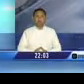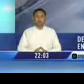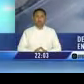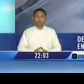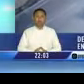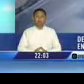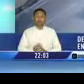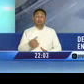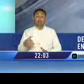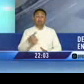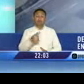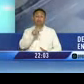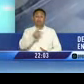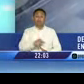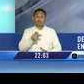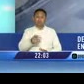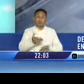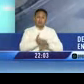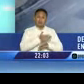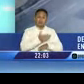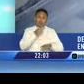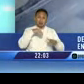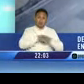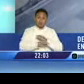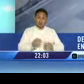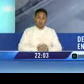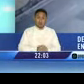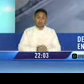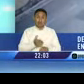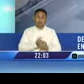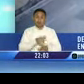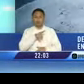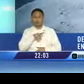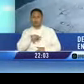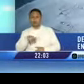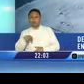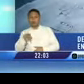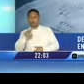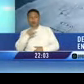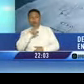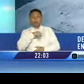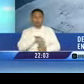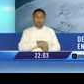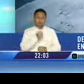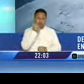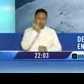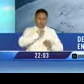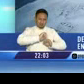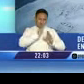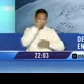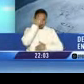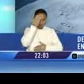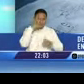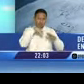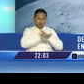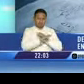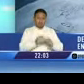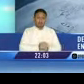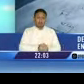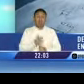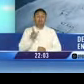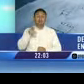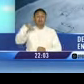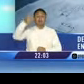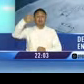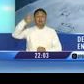Los delincuentes, antes de ejecutar el atraco, merodearon la zona. Tienen claro a dónde deben ingresar. Cámaras de